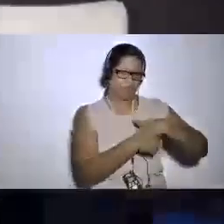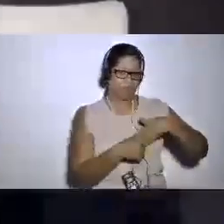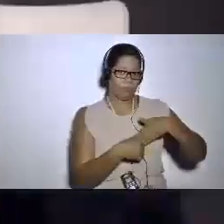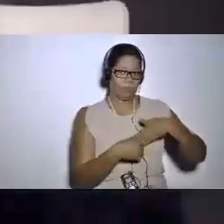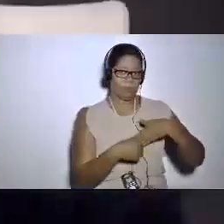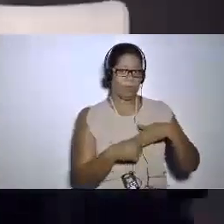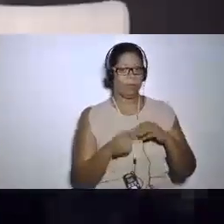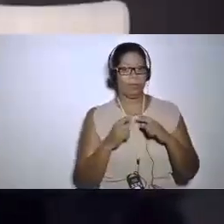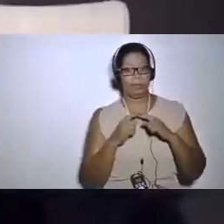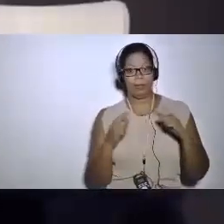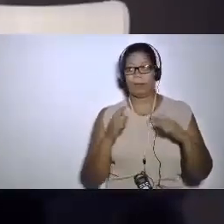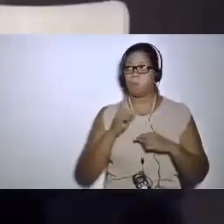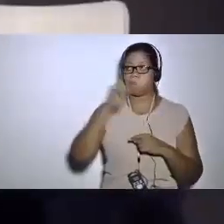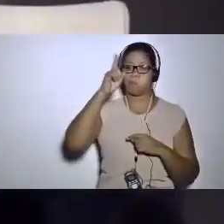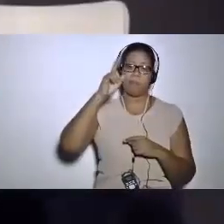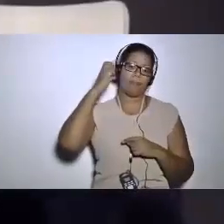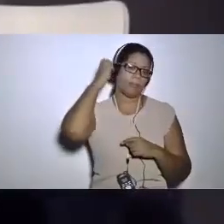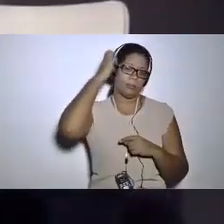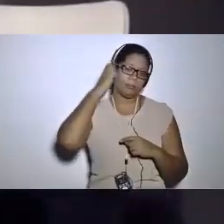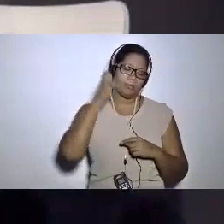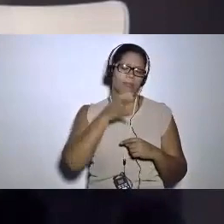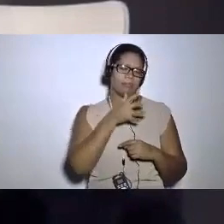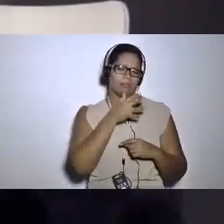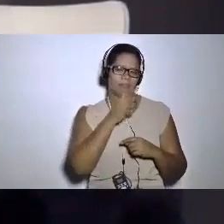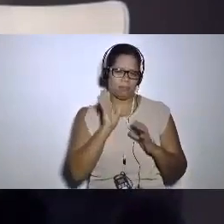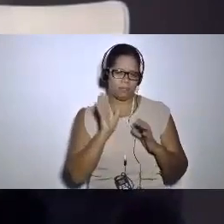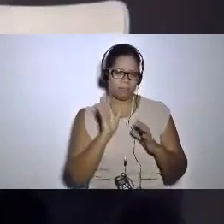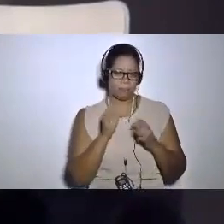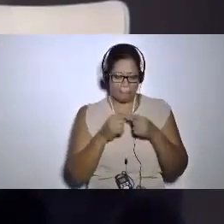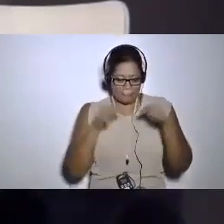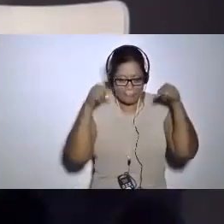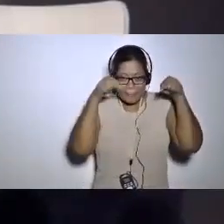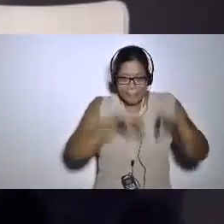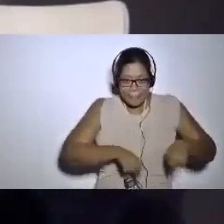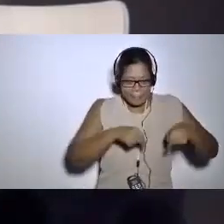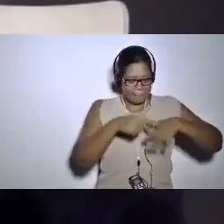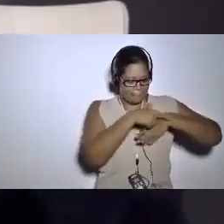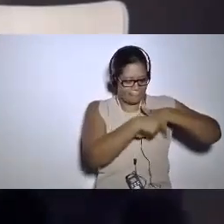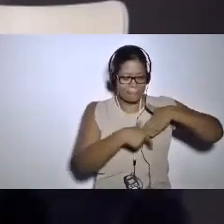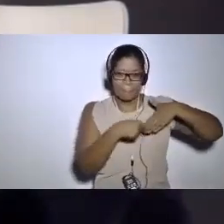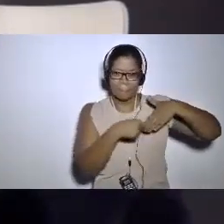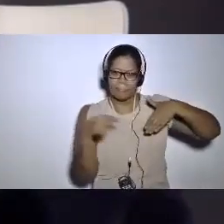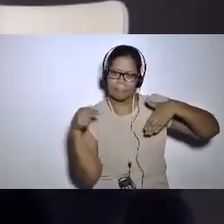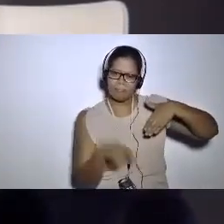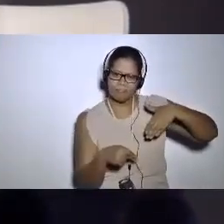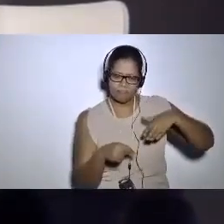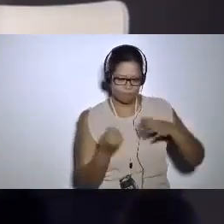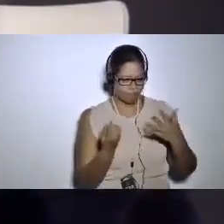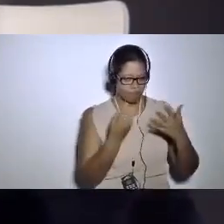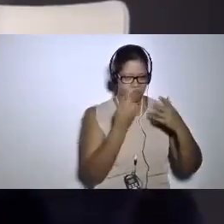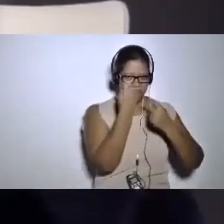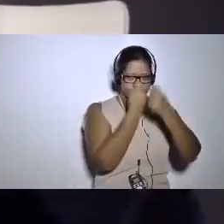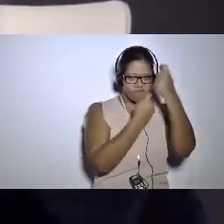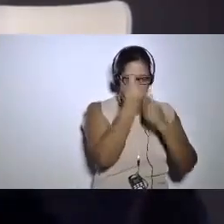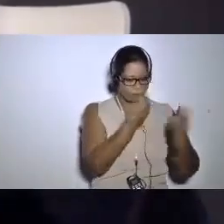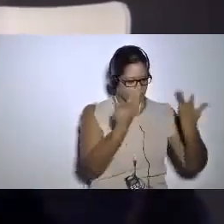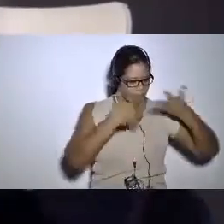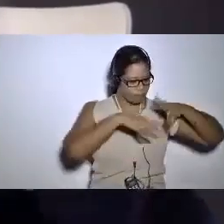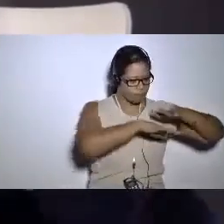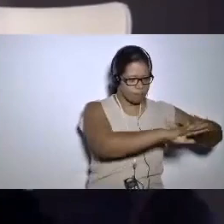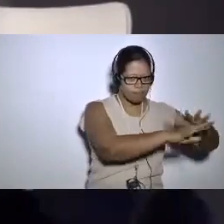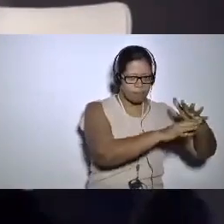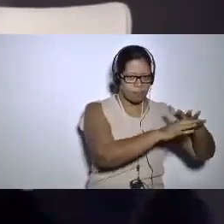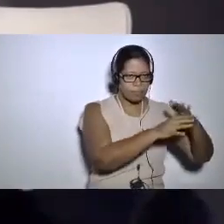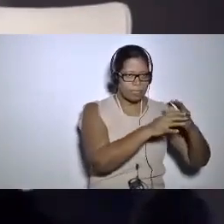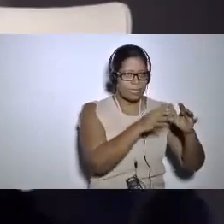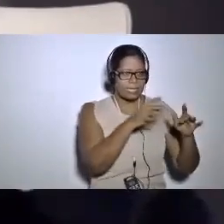no tenemos tanta disponibilidad, pero en América Latina este negocio de redes de comunicación